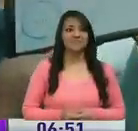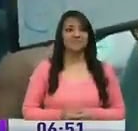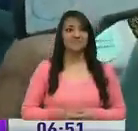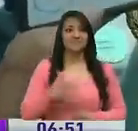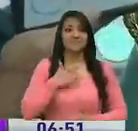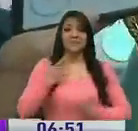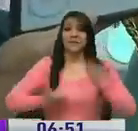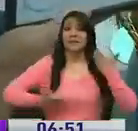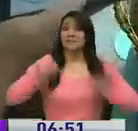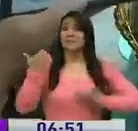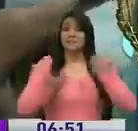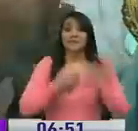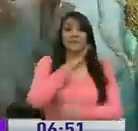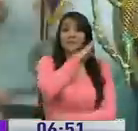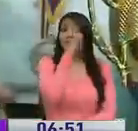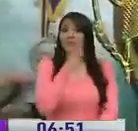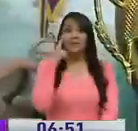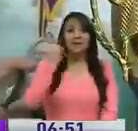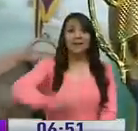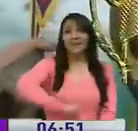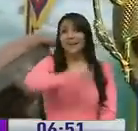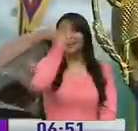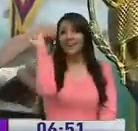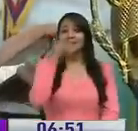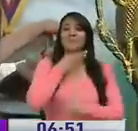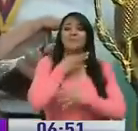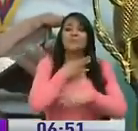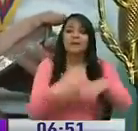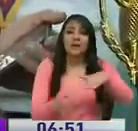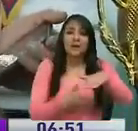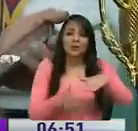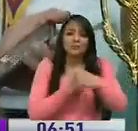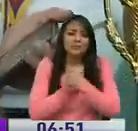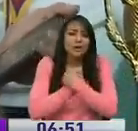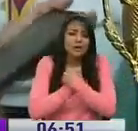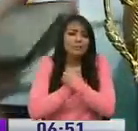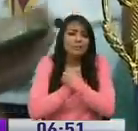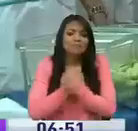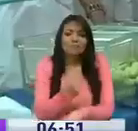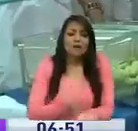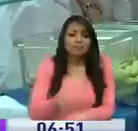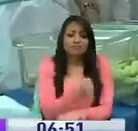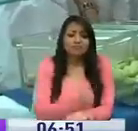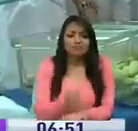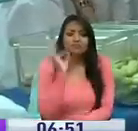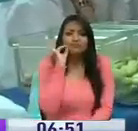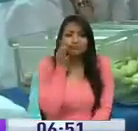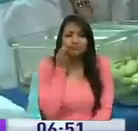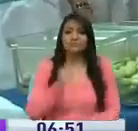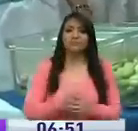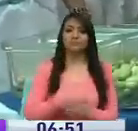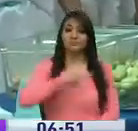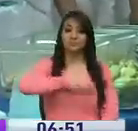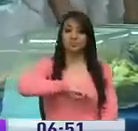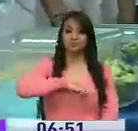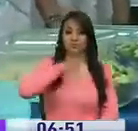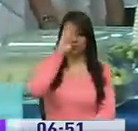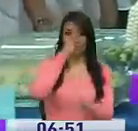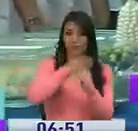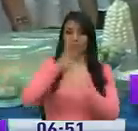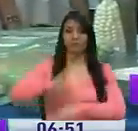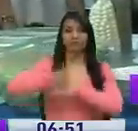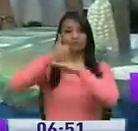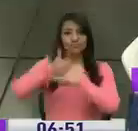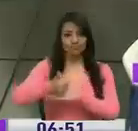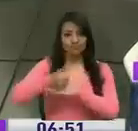pensé ganar me gusta mucho la cocina puse morora la fzc para hacer el objetivo del Cabildo a través de la agencia distrital de